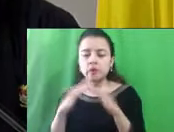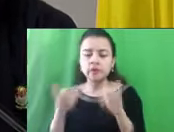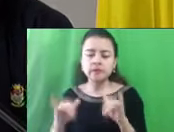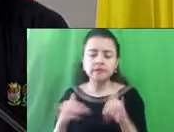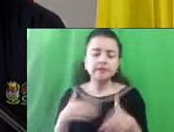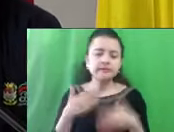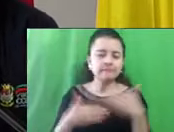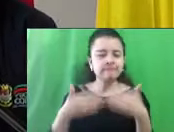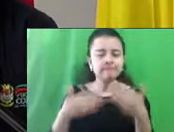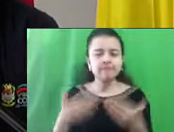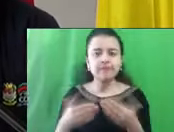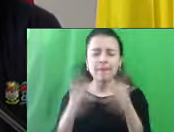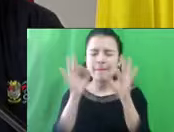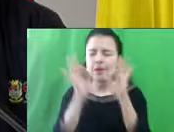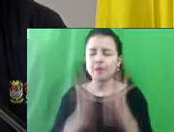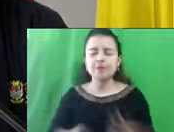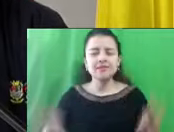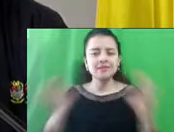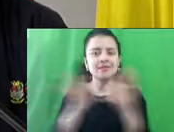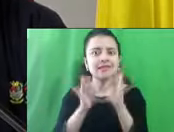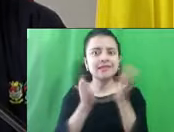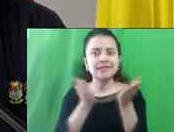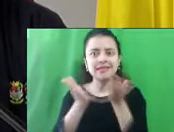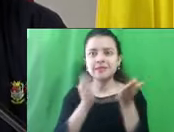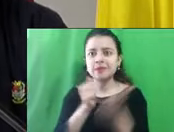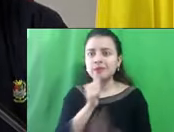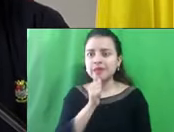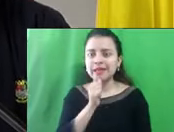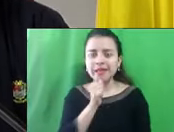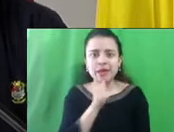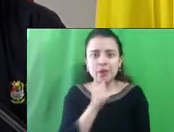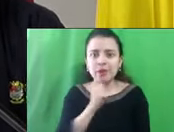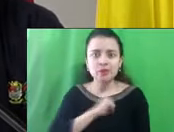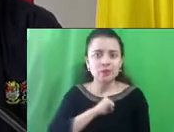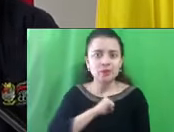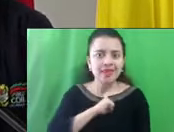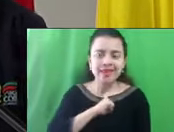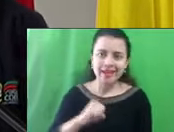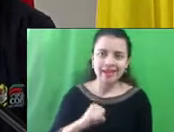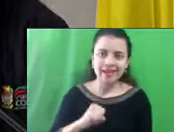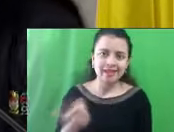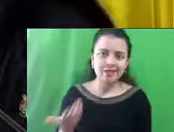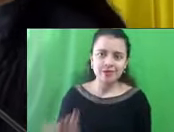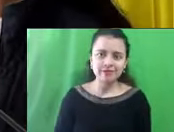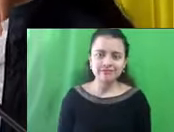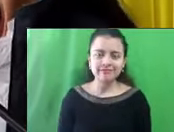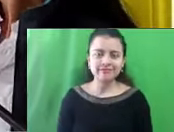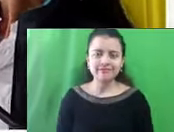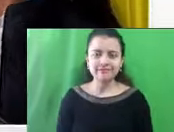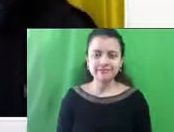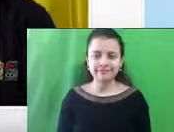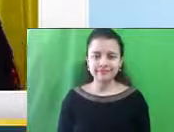convirtió en la herramienta vital y en el servicio de vida en épocas de pandemia.